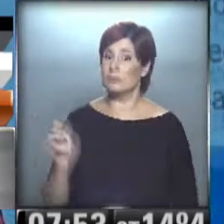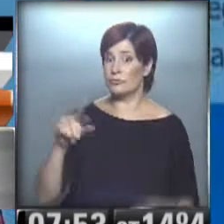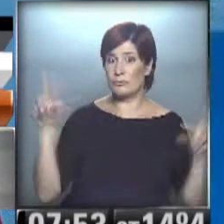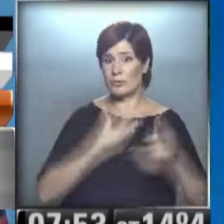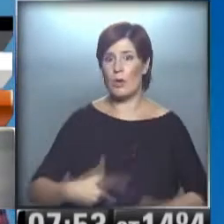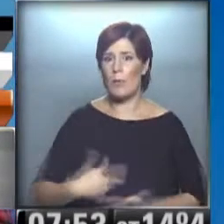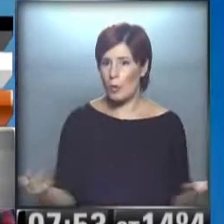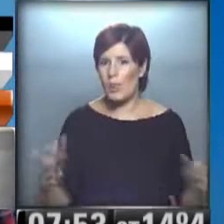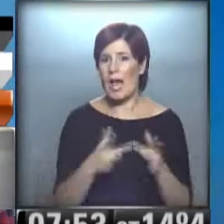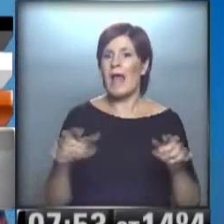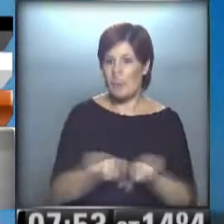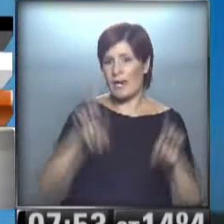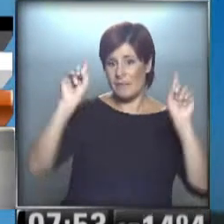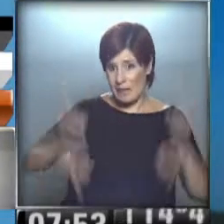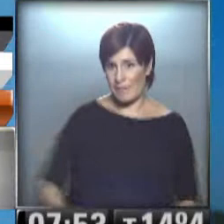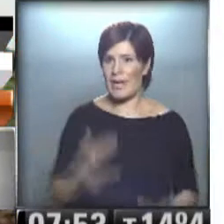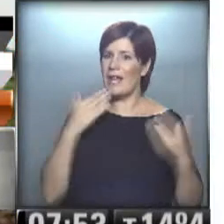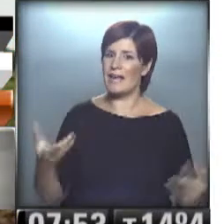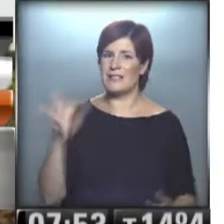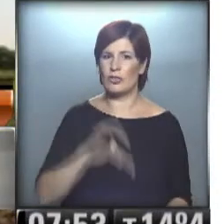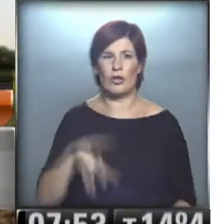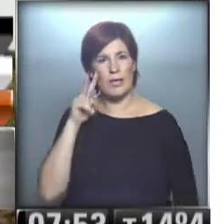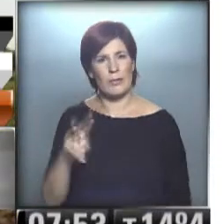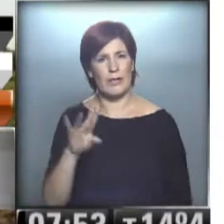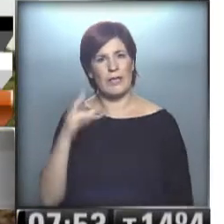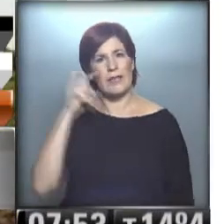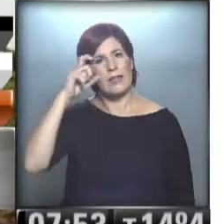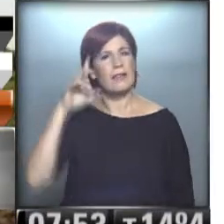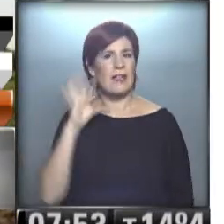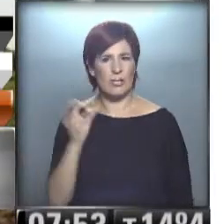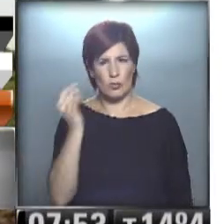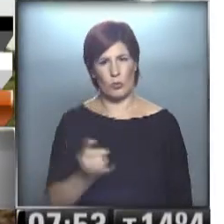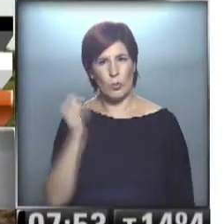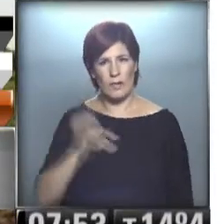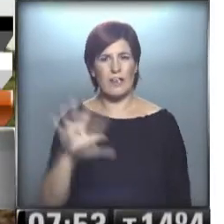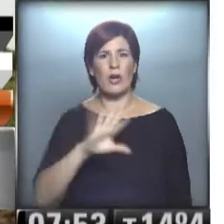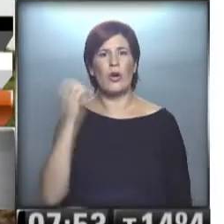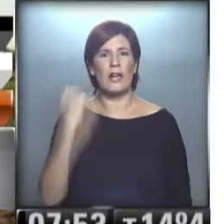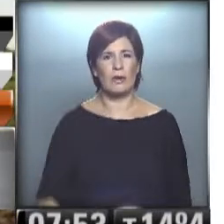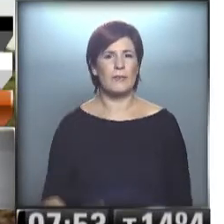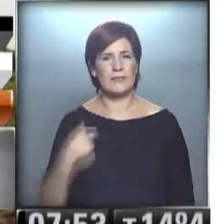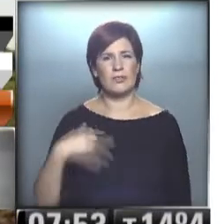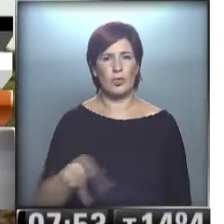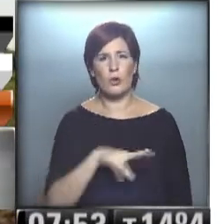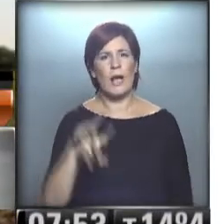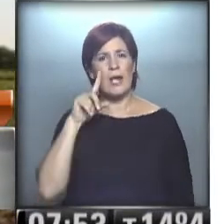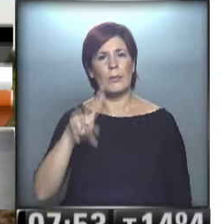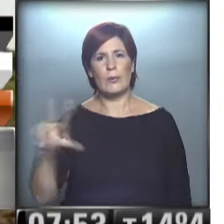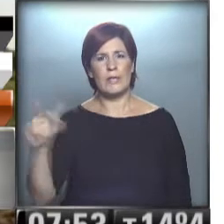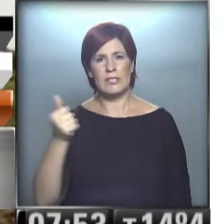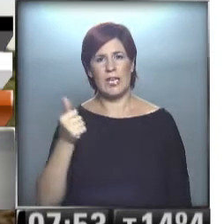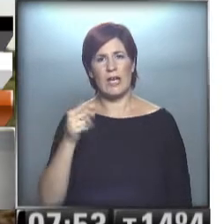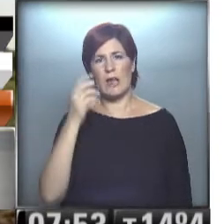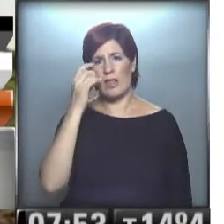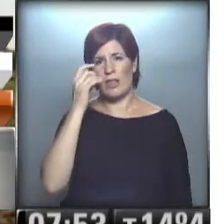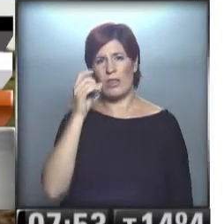muchas gracias por tu mensaje, gracias por estar todas las mañanas. ¿Qué nos cuenta Diego Braunschwein? Hola, Nadia, soy de Villa